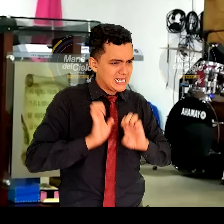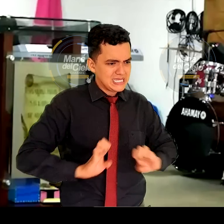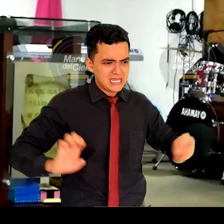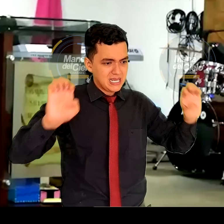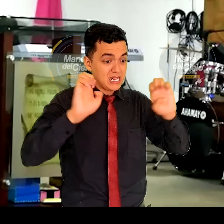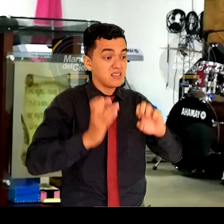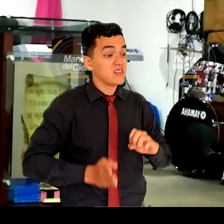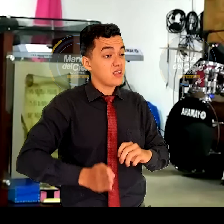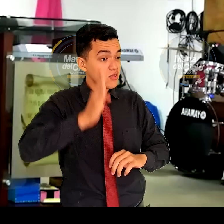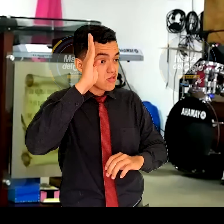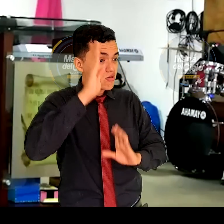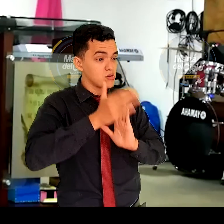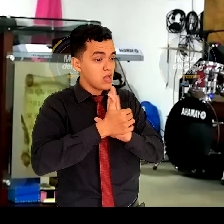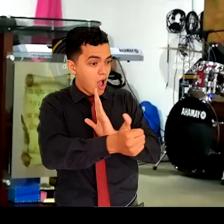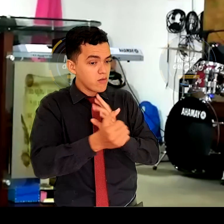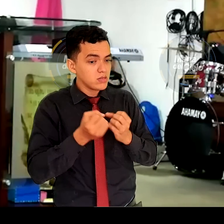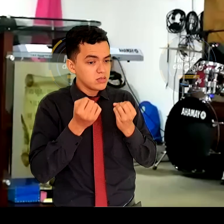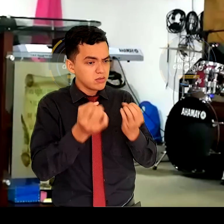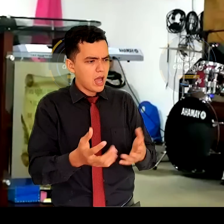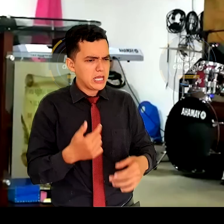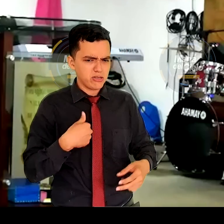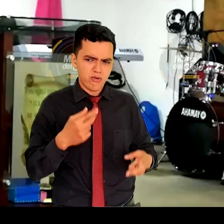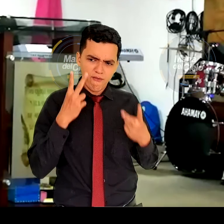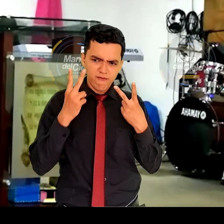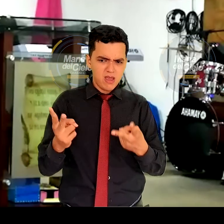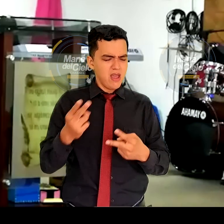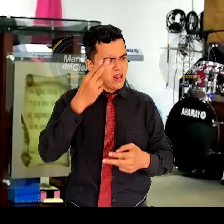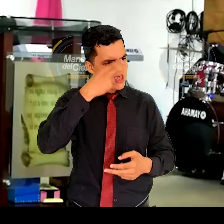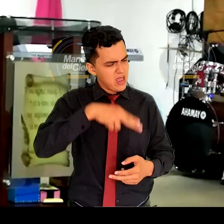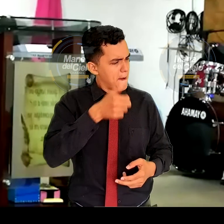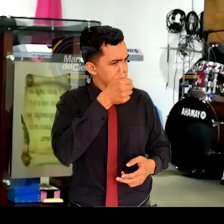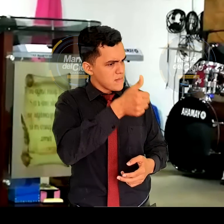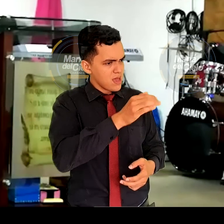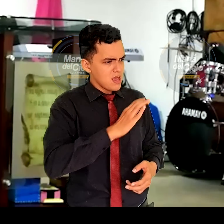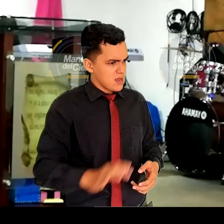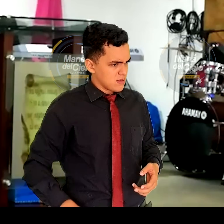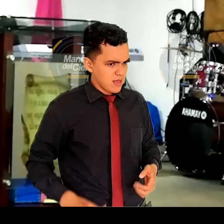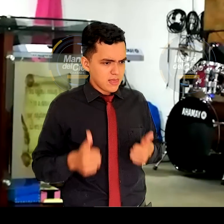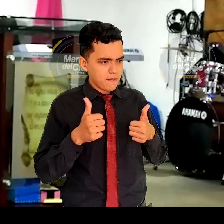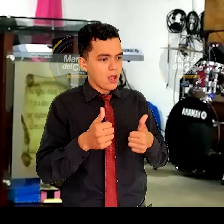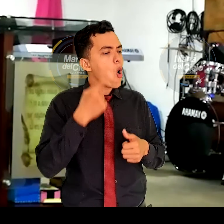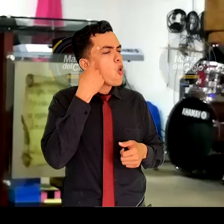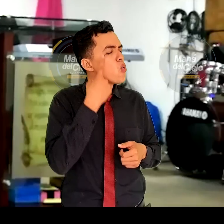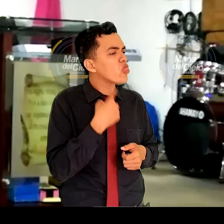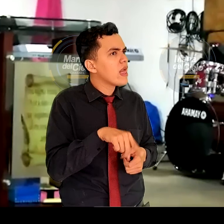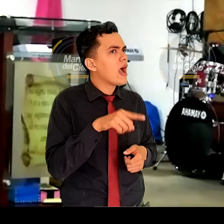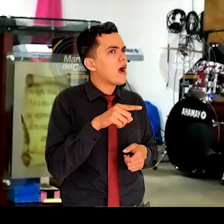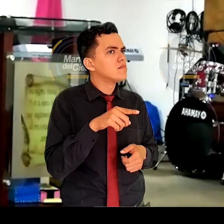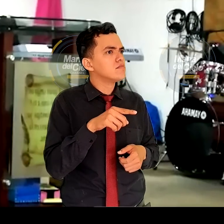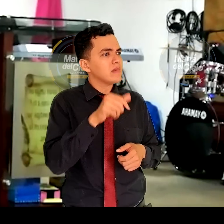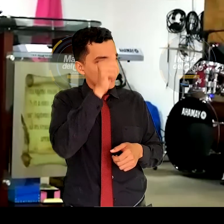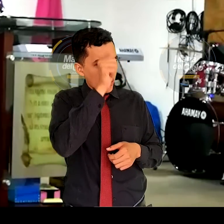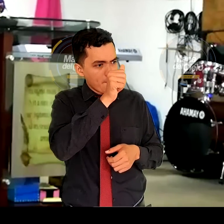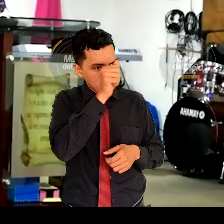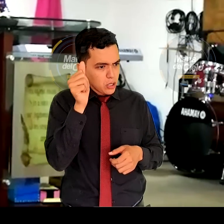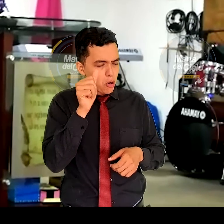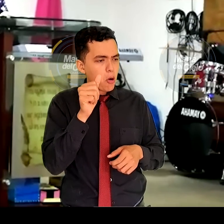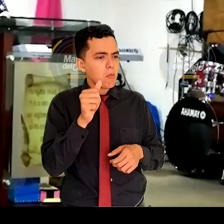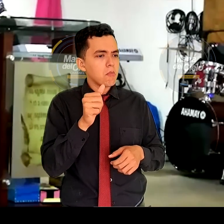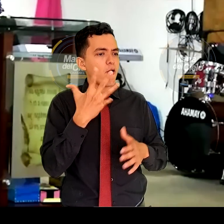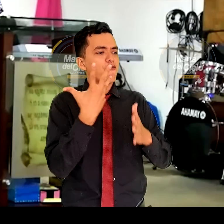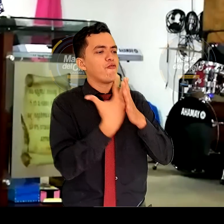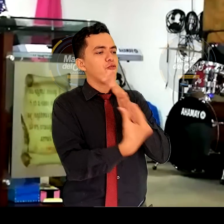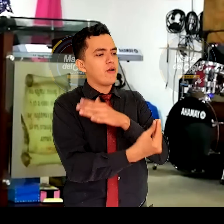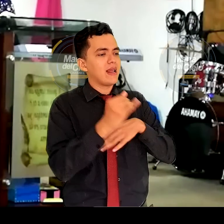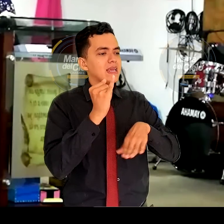de dones que Dios le había dado. Y yo la veía también en la iglesia. Cuando salimos un día de la escuela dominical, me dijo cuando llegamos a la